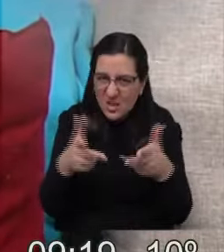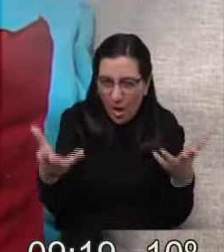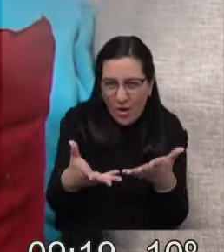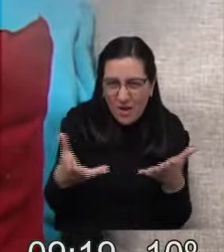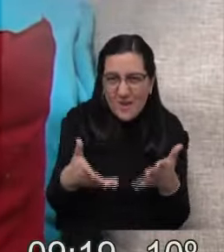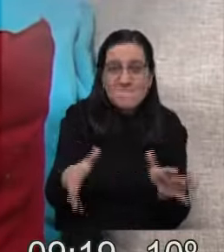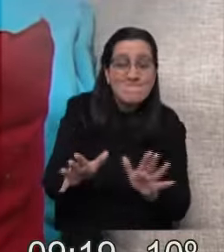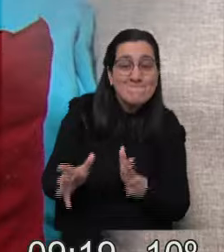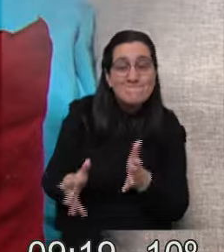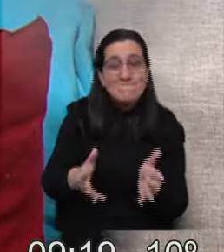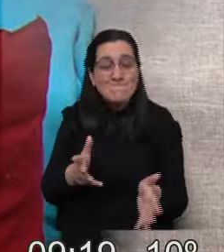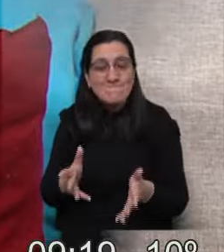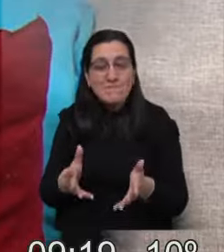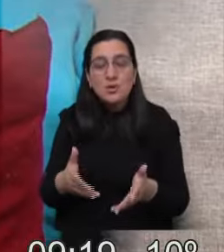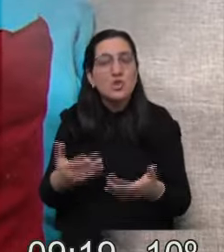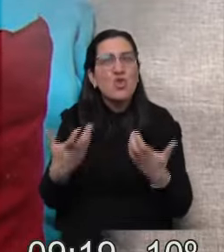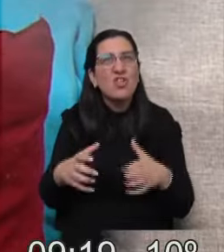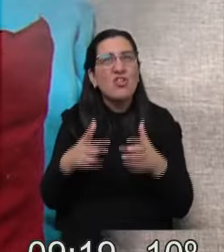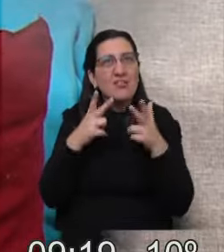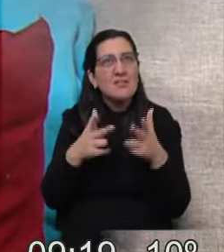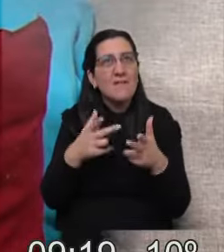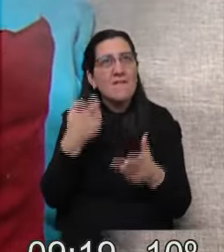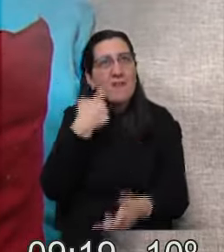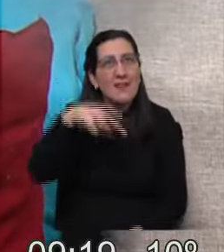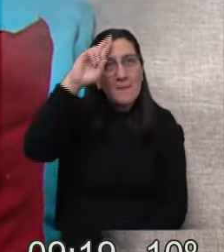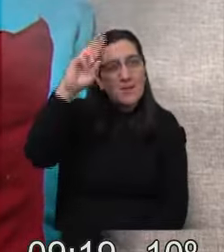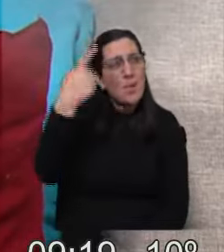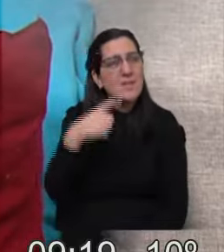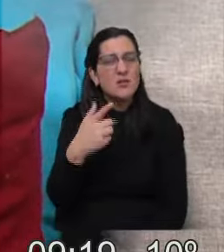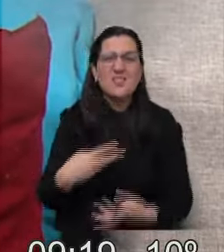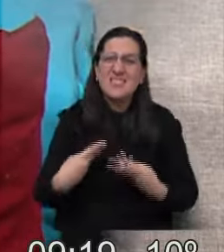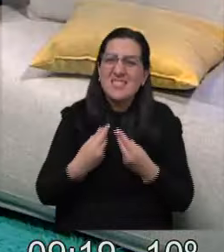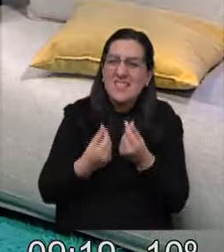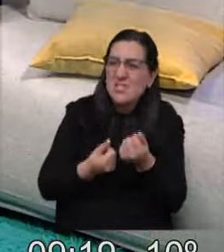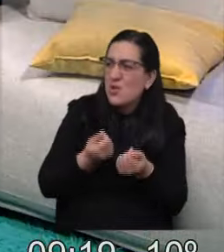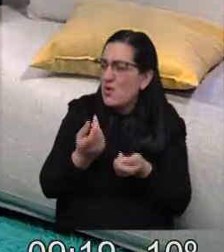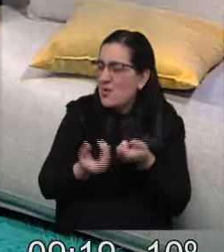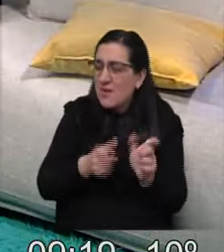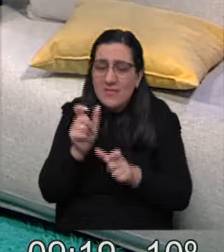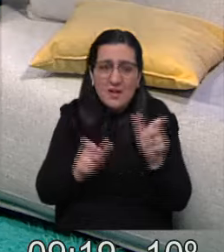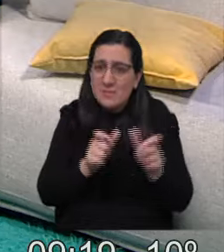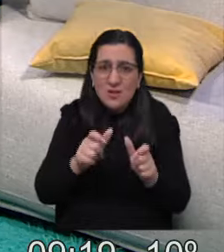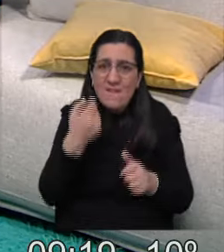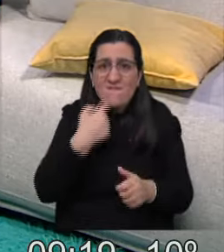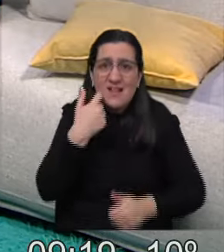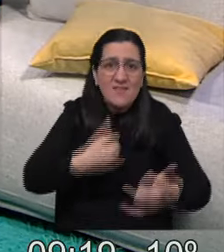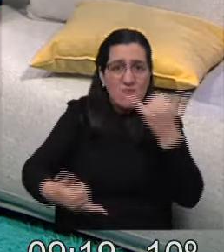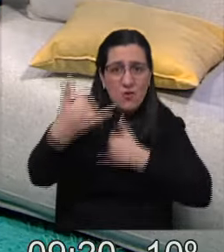un no quiero decir falta de respeto, es como una sensación de que la población no está informada,